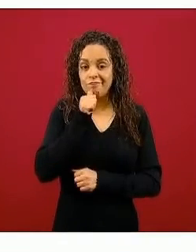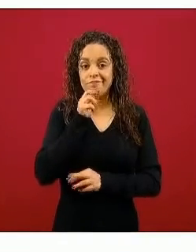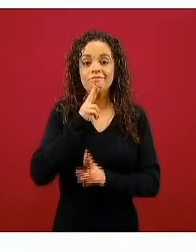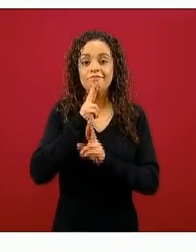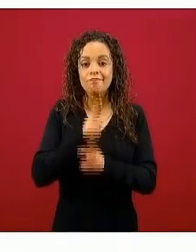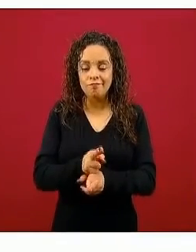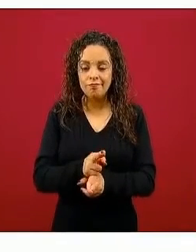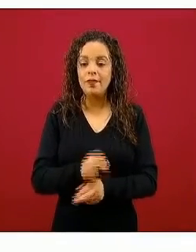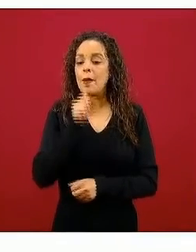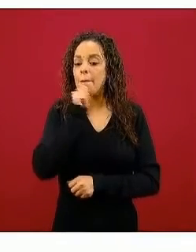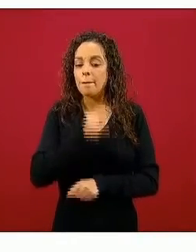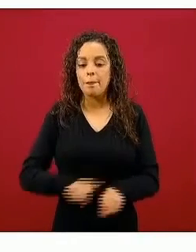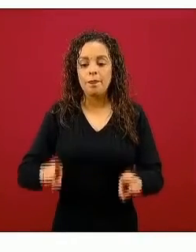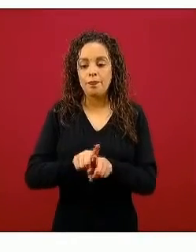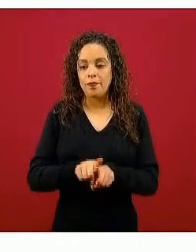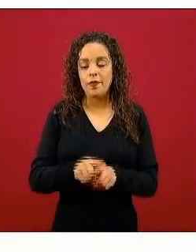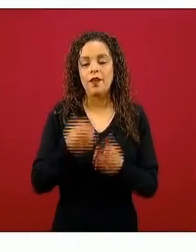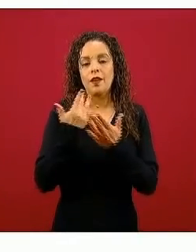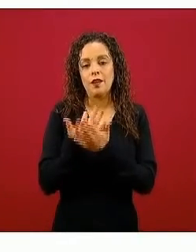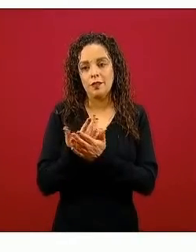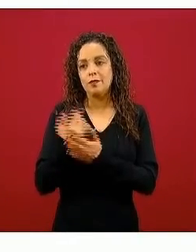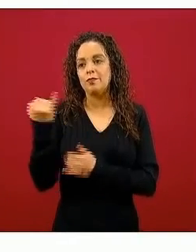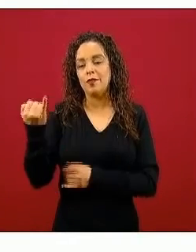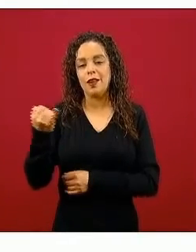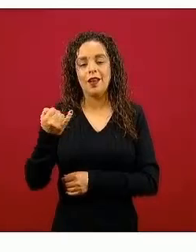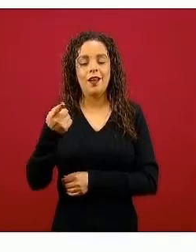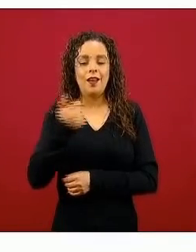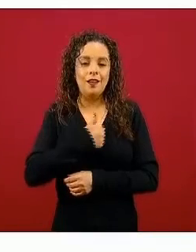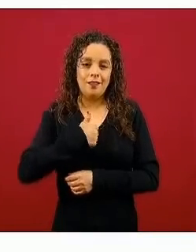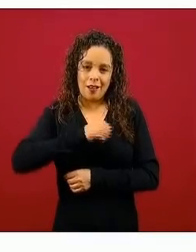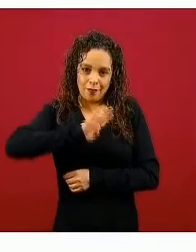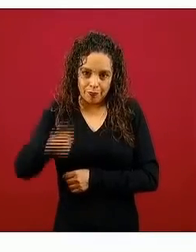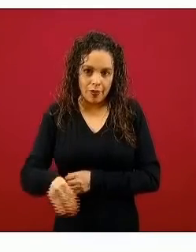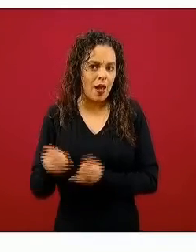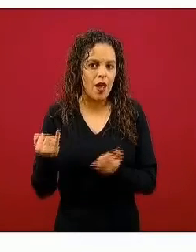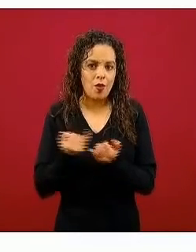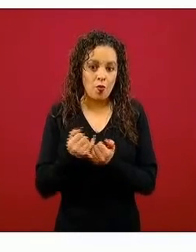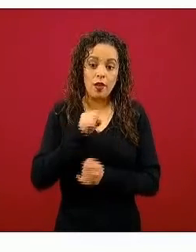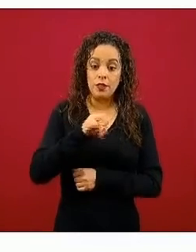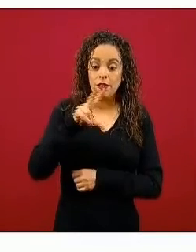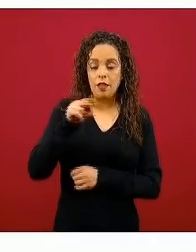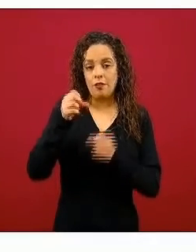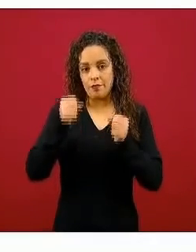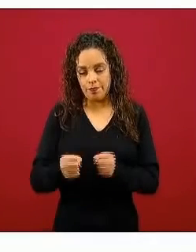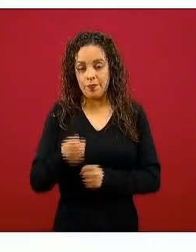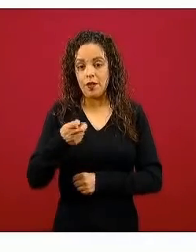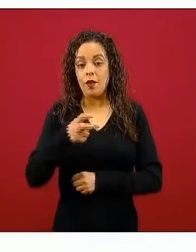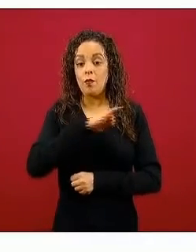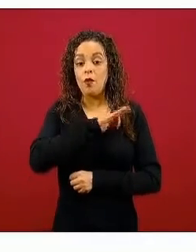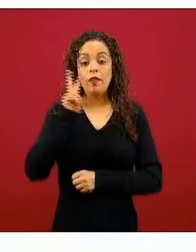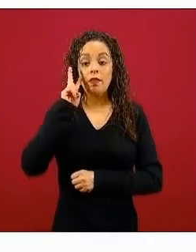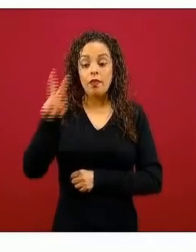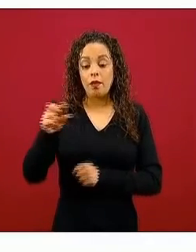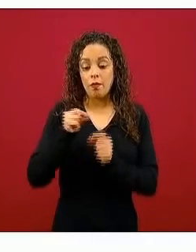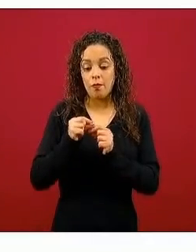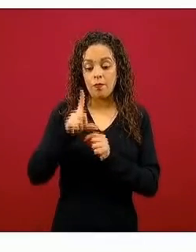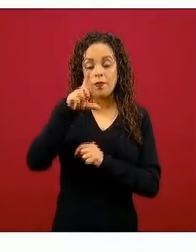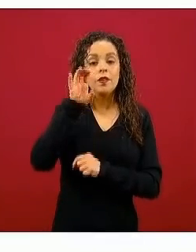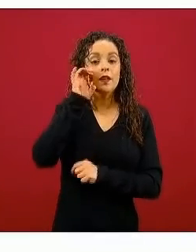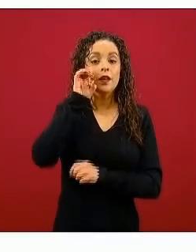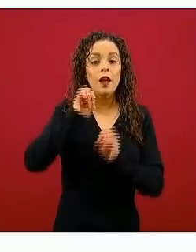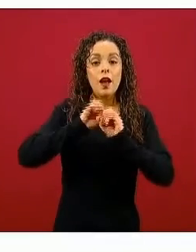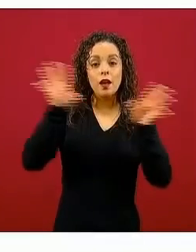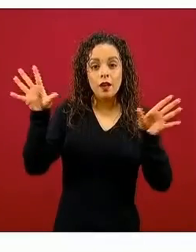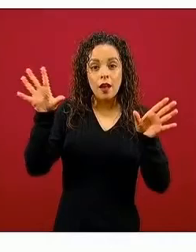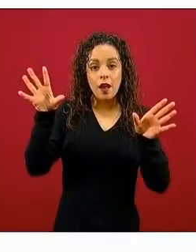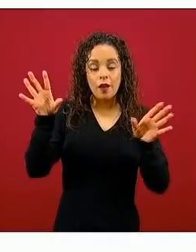pendientes de saber si son confirmadas o no son confirmadas, y entonces podemos ver en la barra naranja claro, que está sobre la barra de color